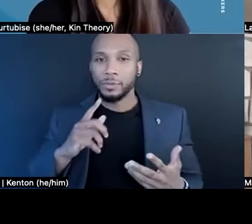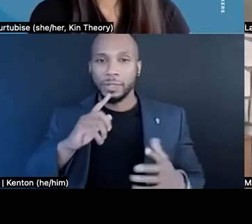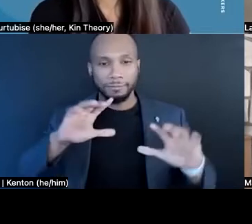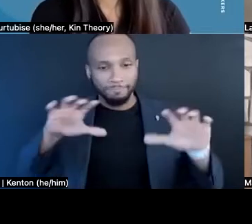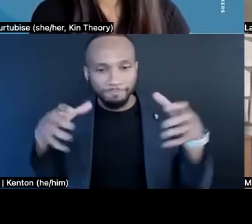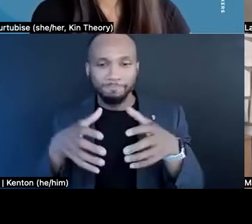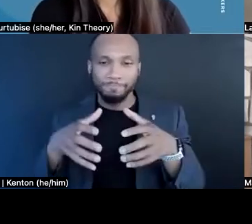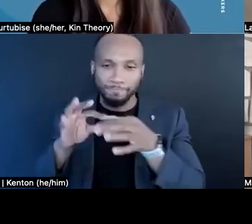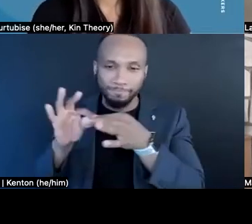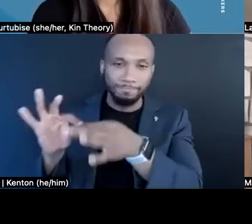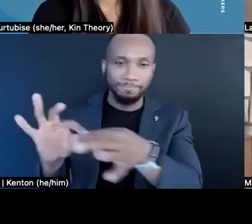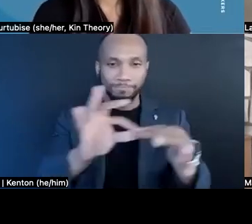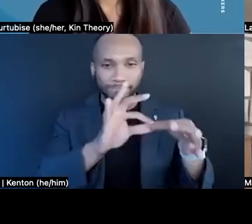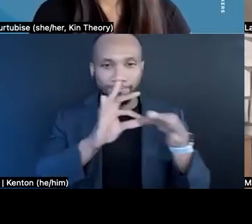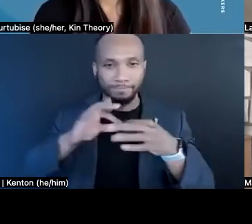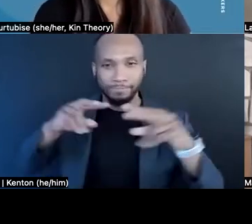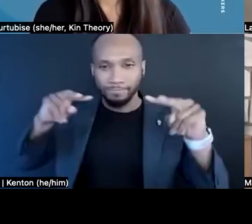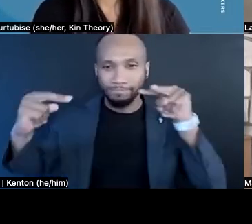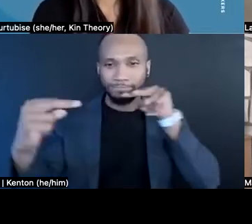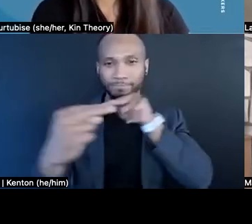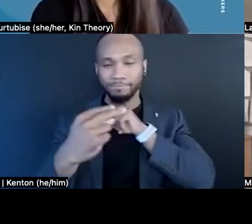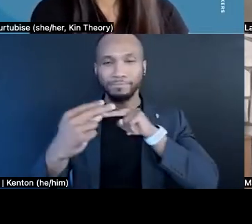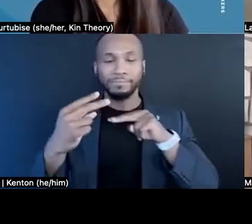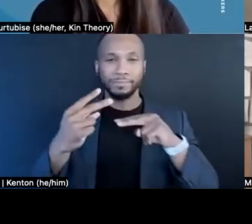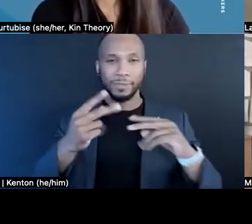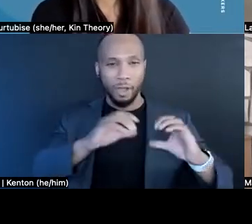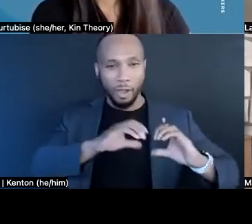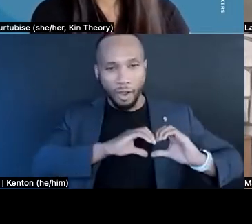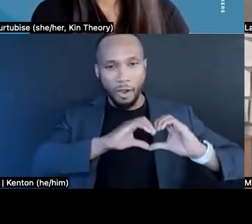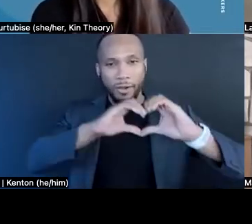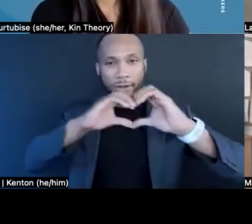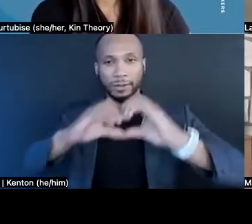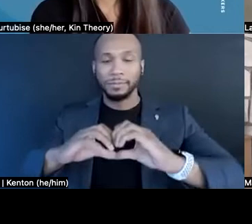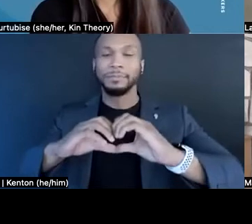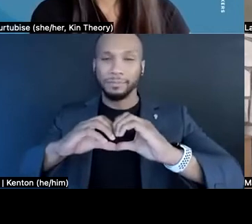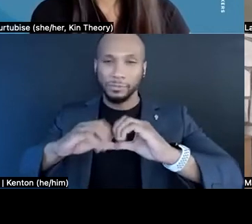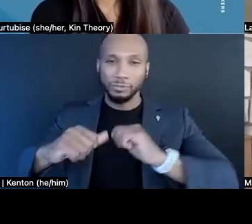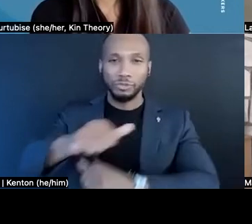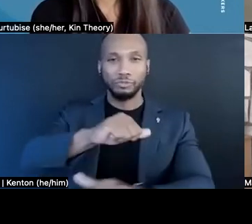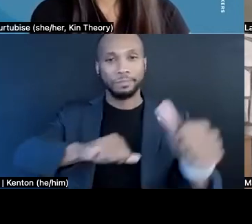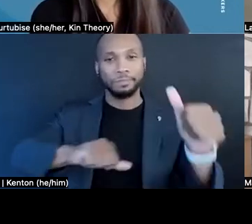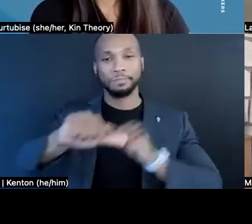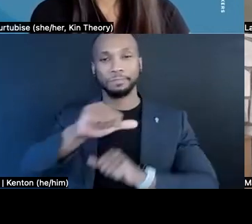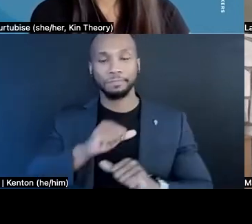encontrarnos, reencontrarnos, corazonarnos. Y